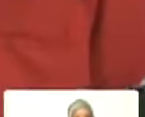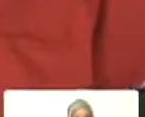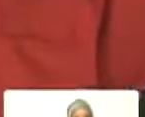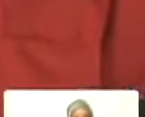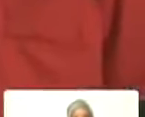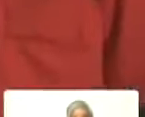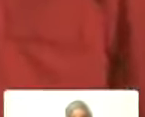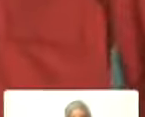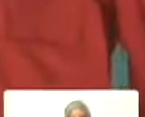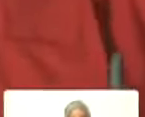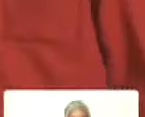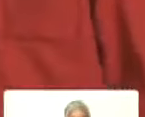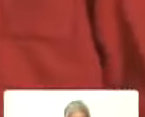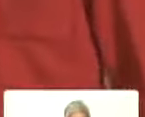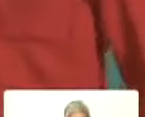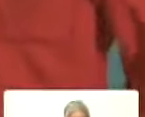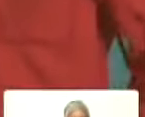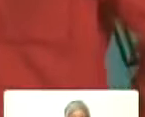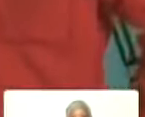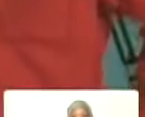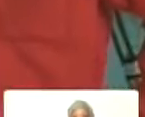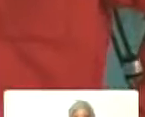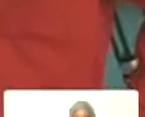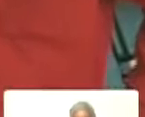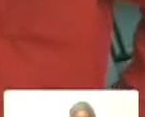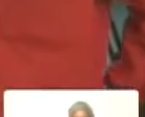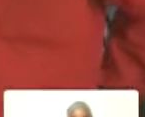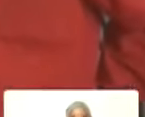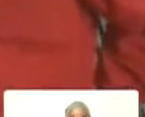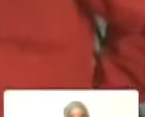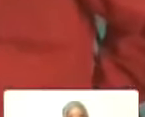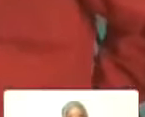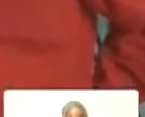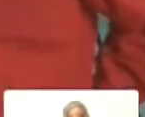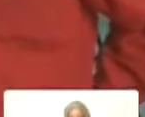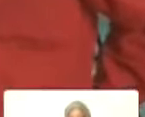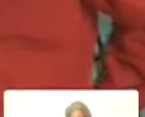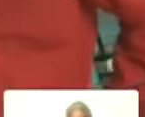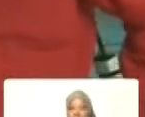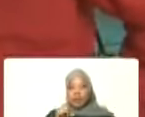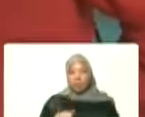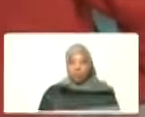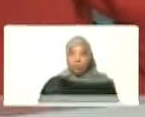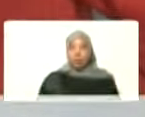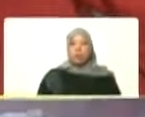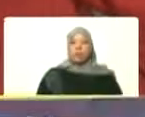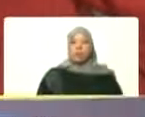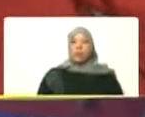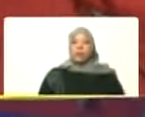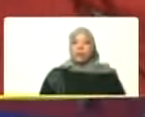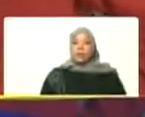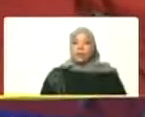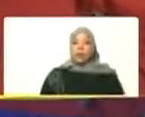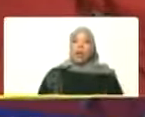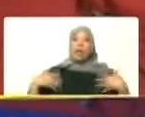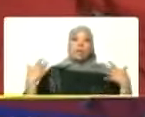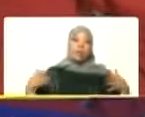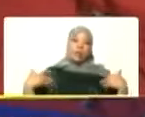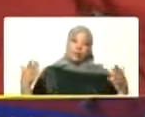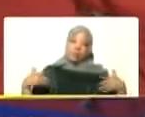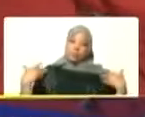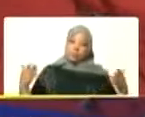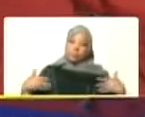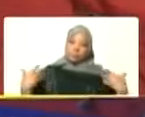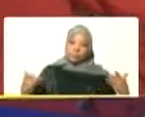acá acompañado con el Poder Popular, el gobernador, el alcalde, presidente. Bueno, muy contento con